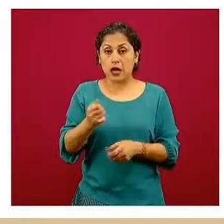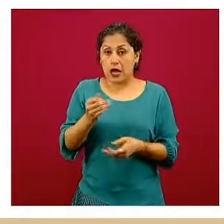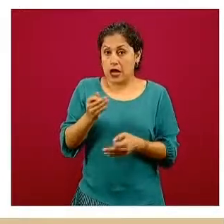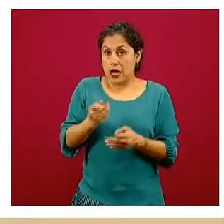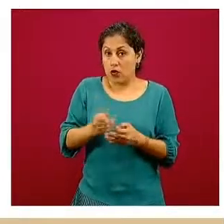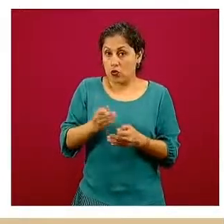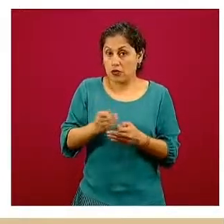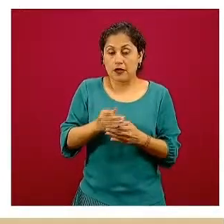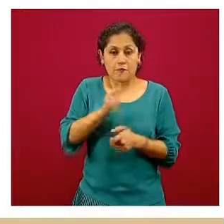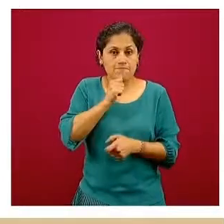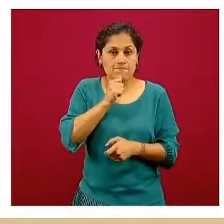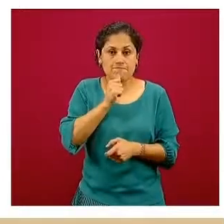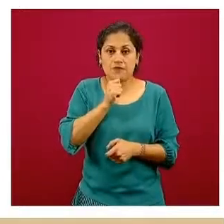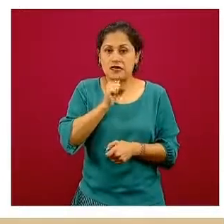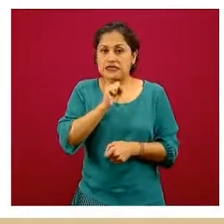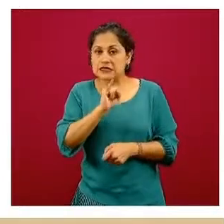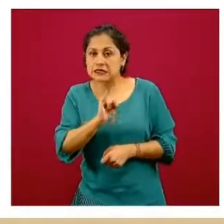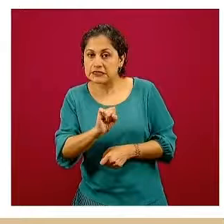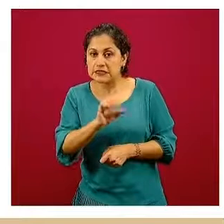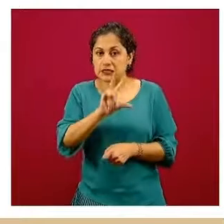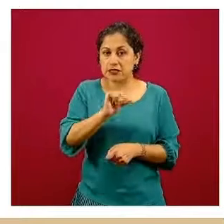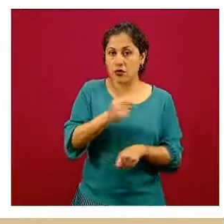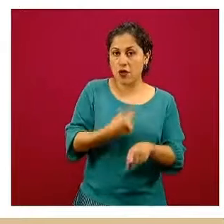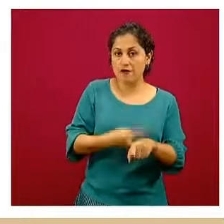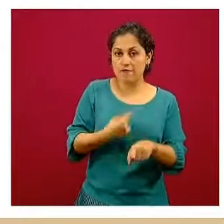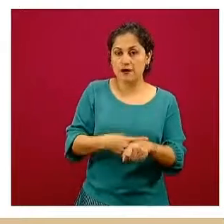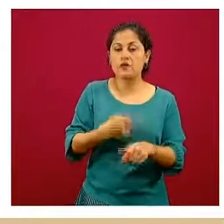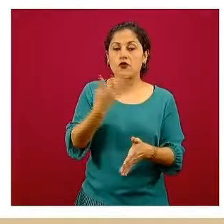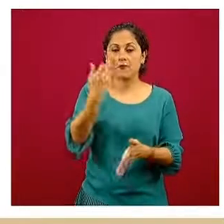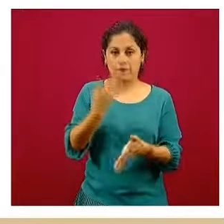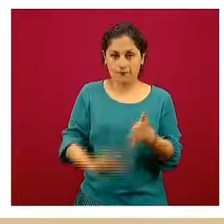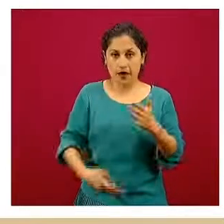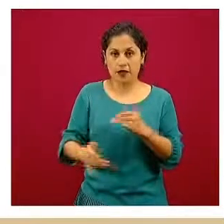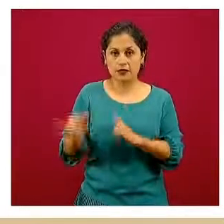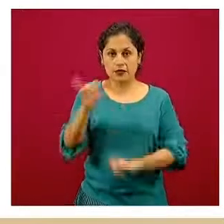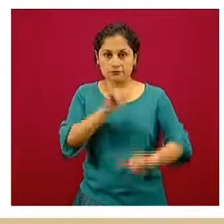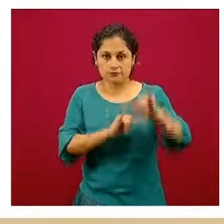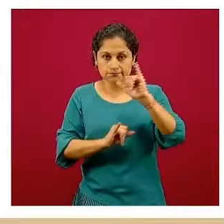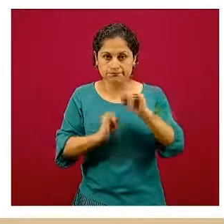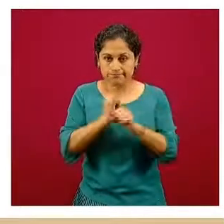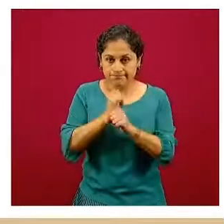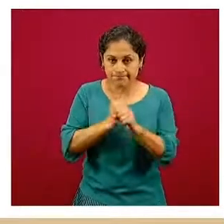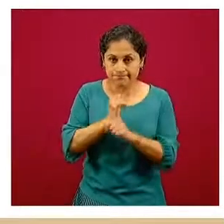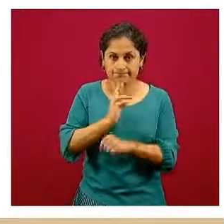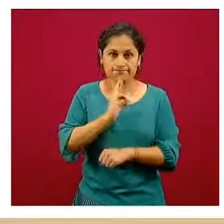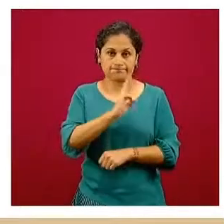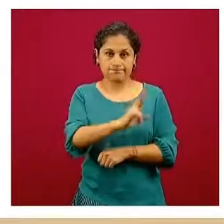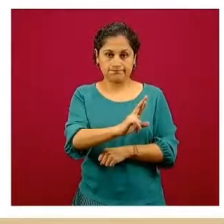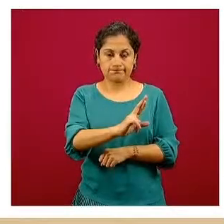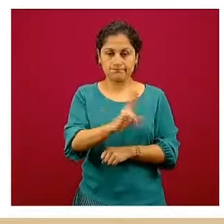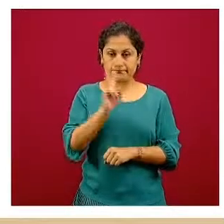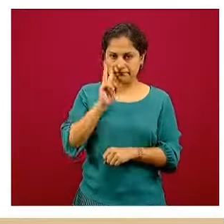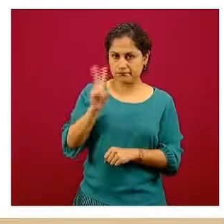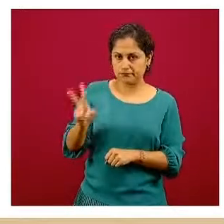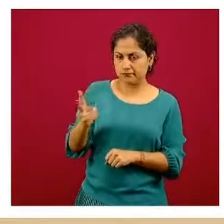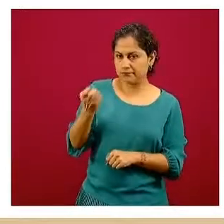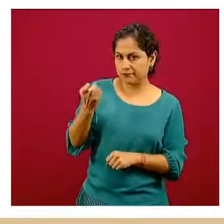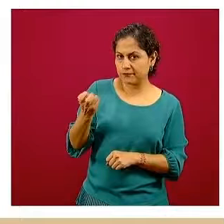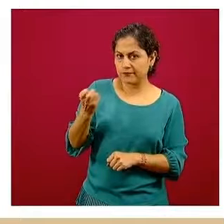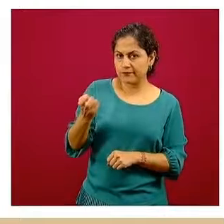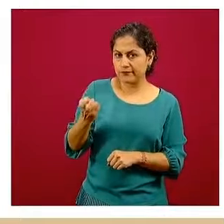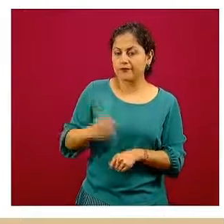momento son sospechosos, es decir, que no tienen un resultado de laboratorio. Cuando los vemos así, pues vemos